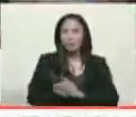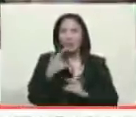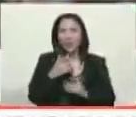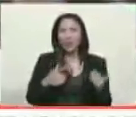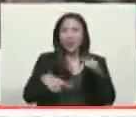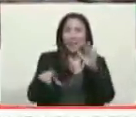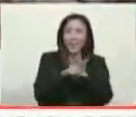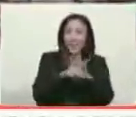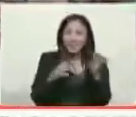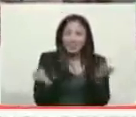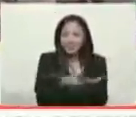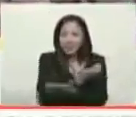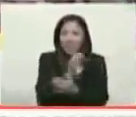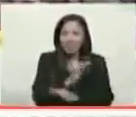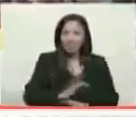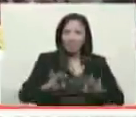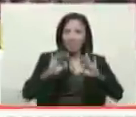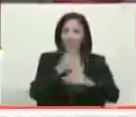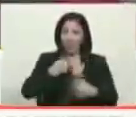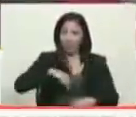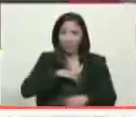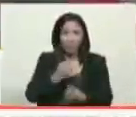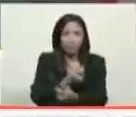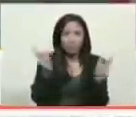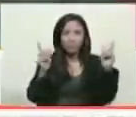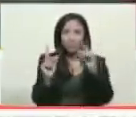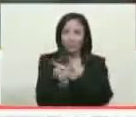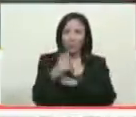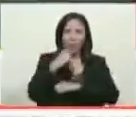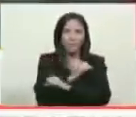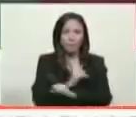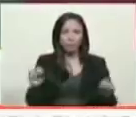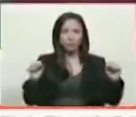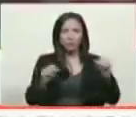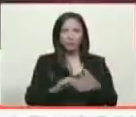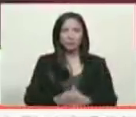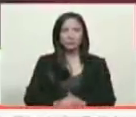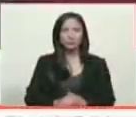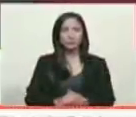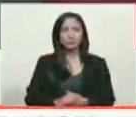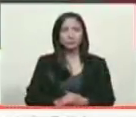ilegal. Y no se lo vamos a permitir, carajo.